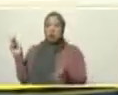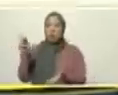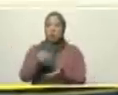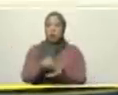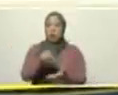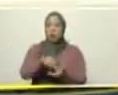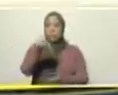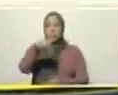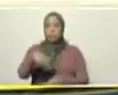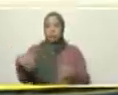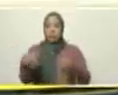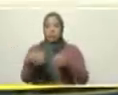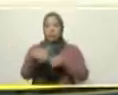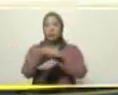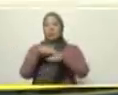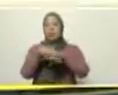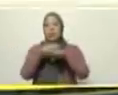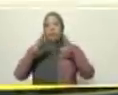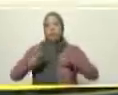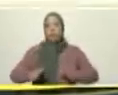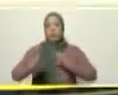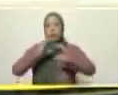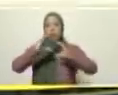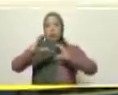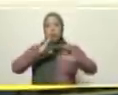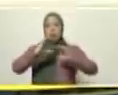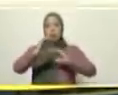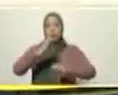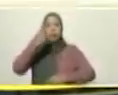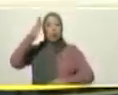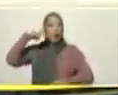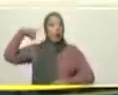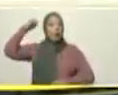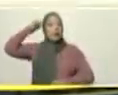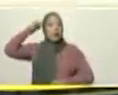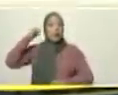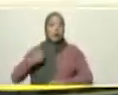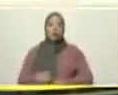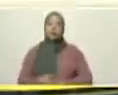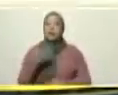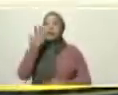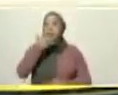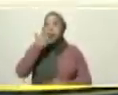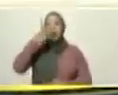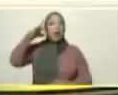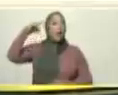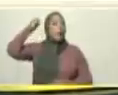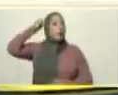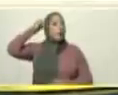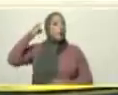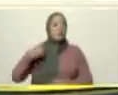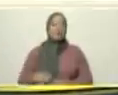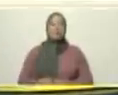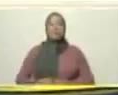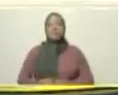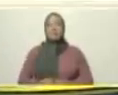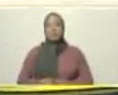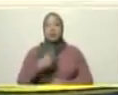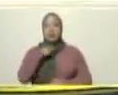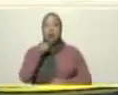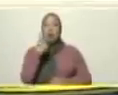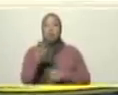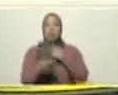y al ministro de Comunicación, Alfred Nazaré Ñáñez, el coleta.